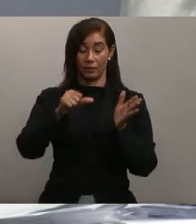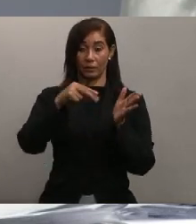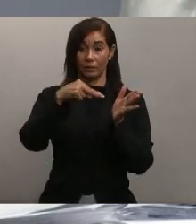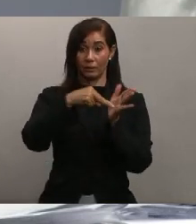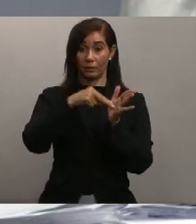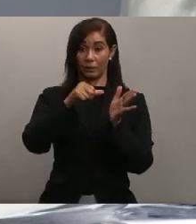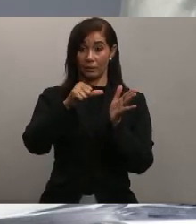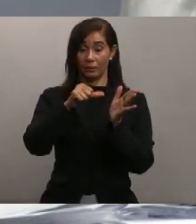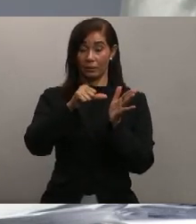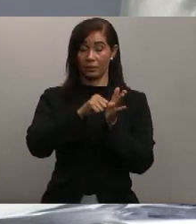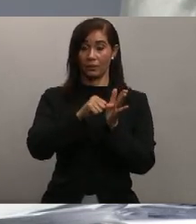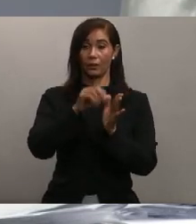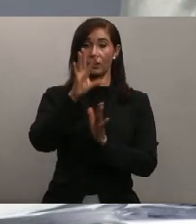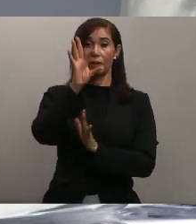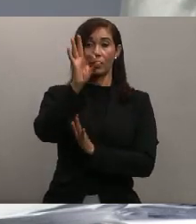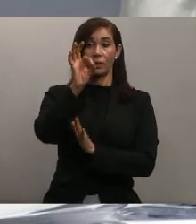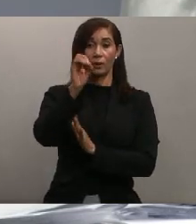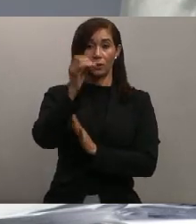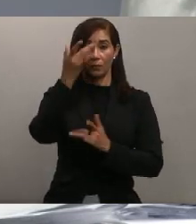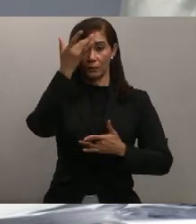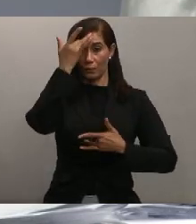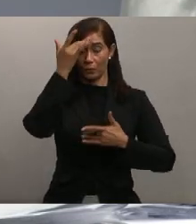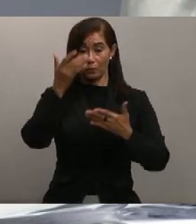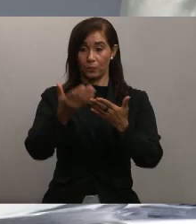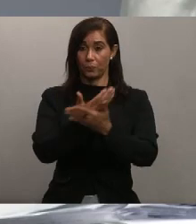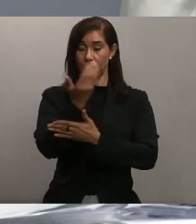Nacional, 90 casos nuevos,